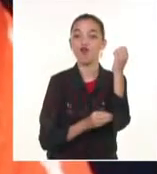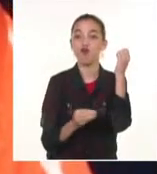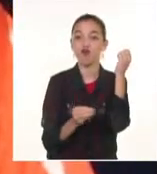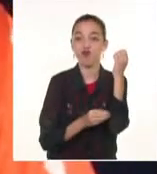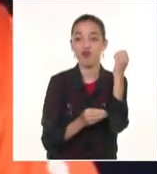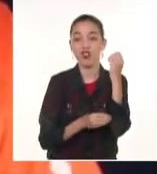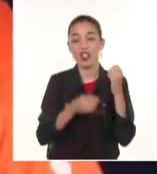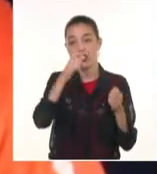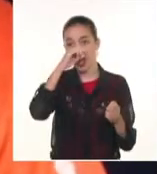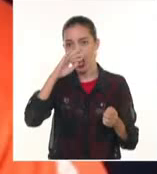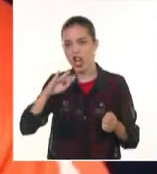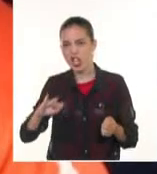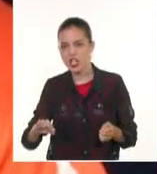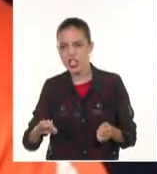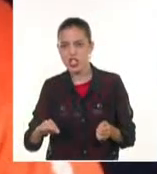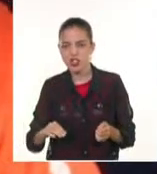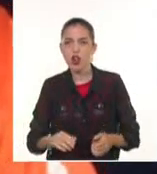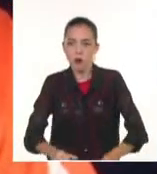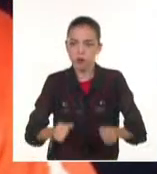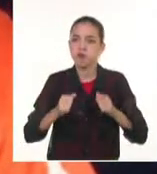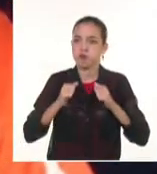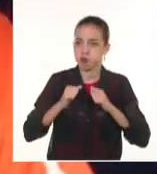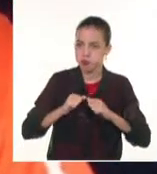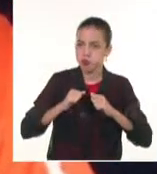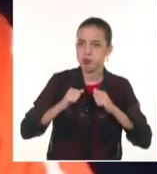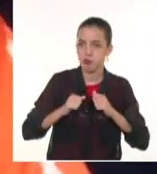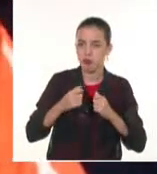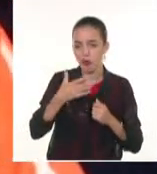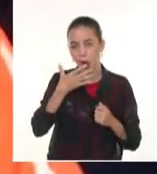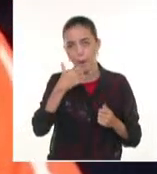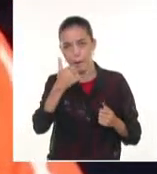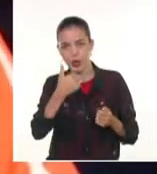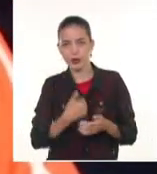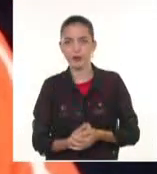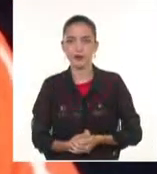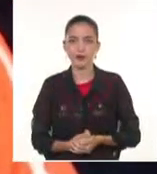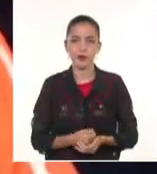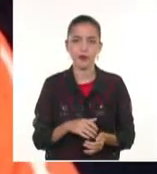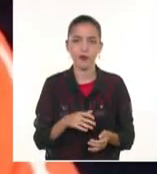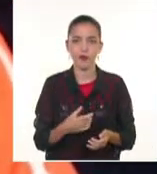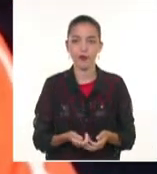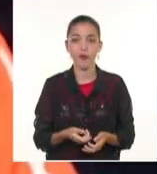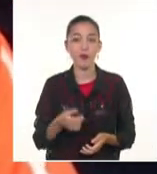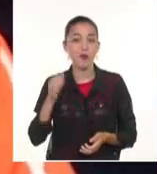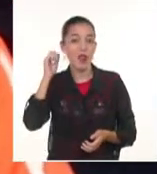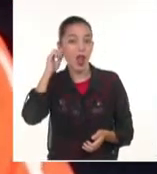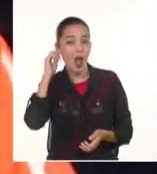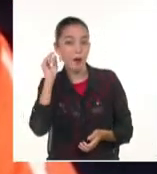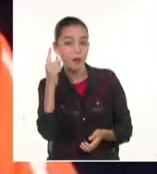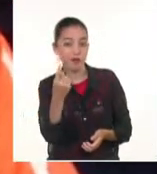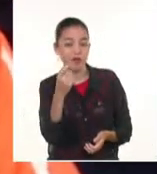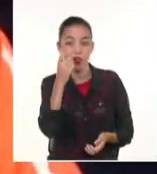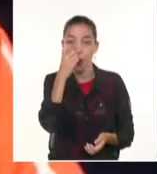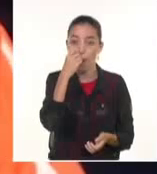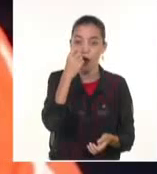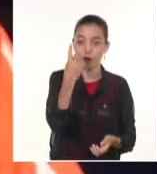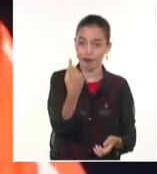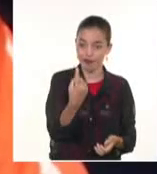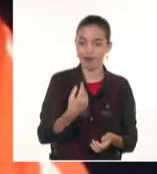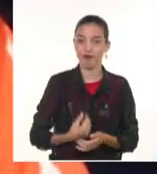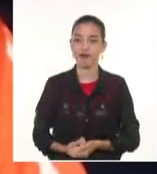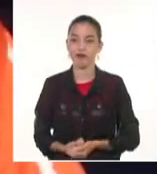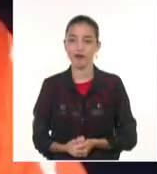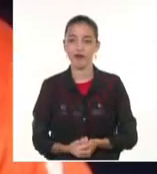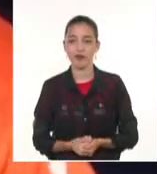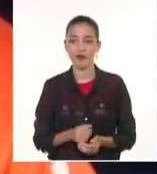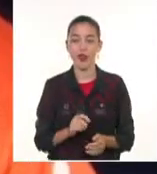Nacional de Gimnasia 3 atletas, una hembra y un varón más, la hembra que teníamos allá y los 3 varones más